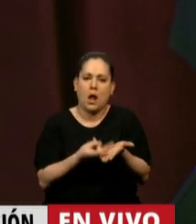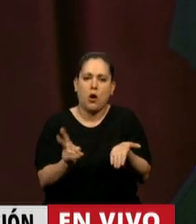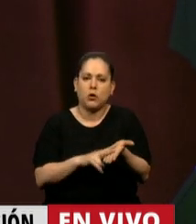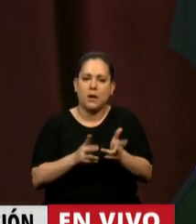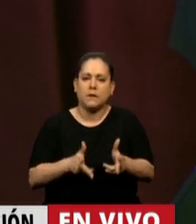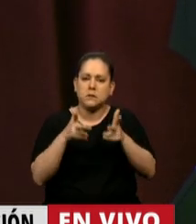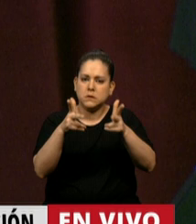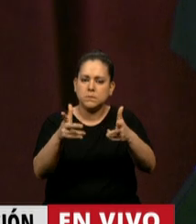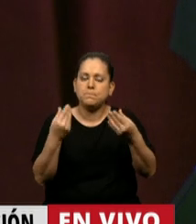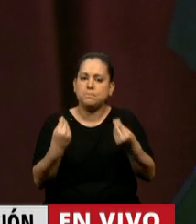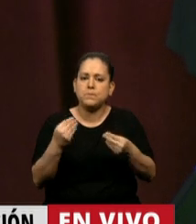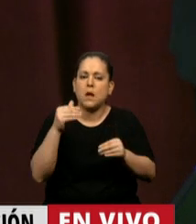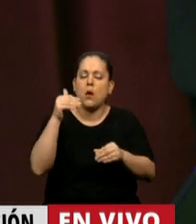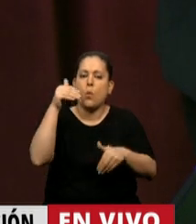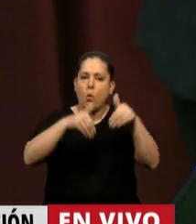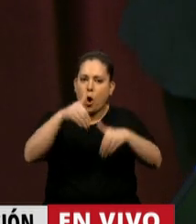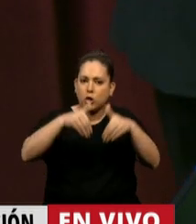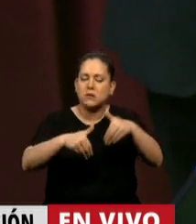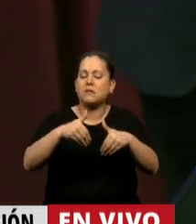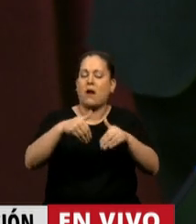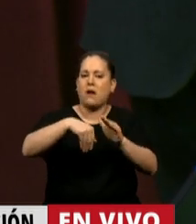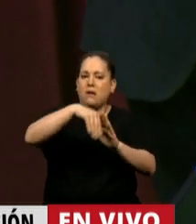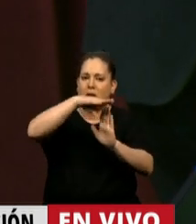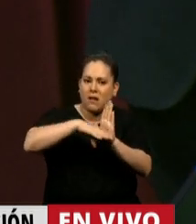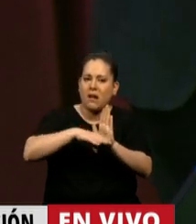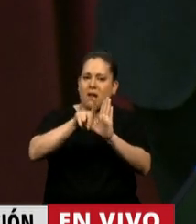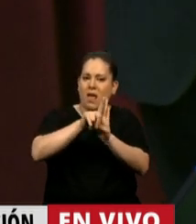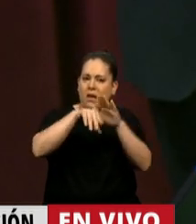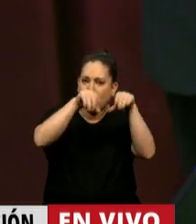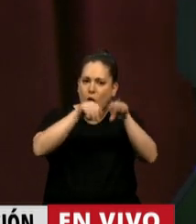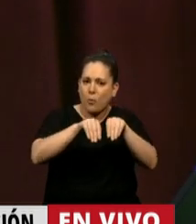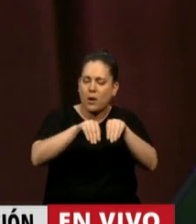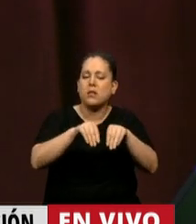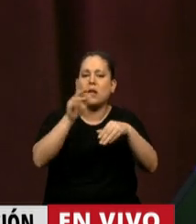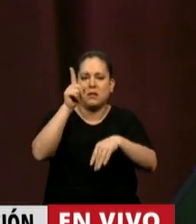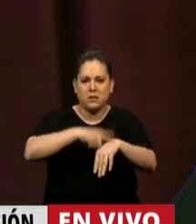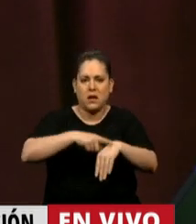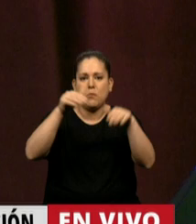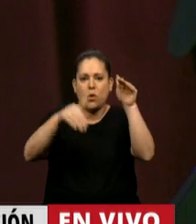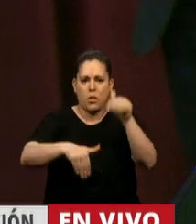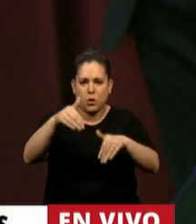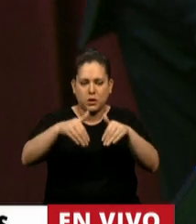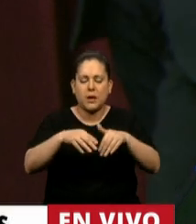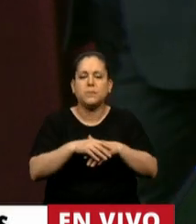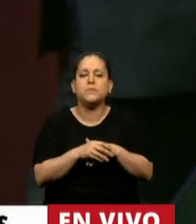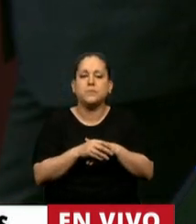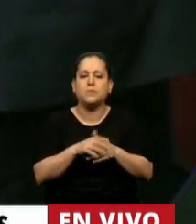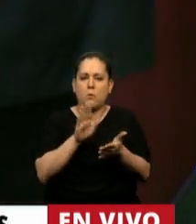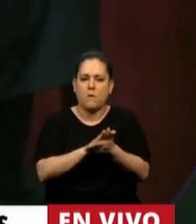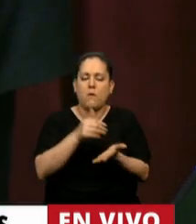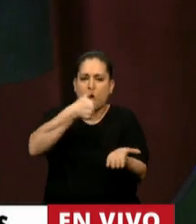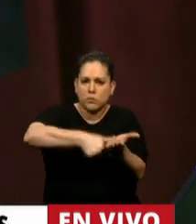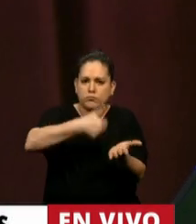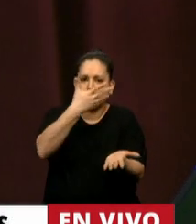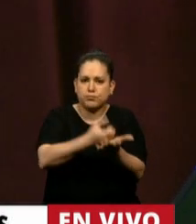reitero se va a votar en general y en particular tiempo sírvanse marcar su